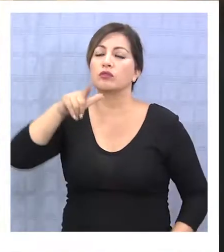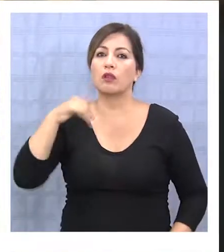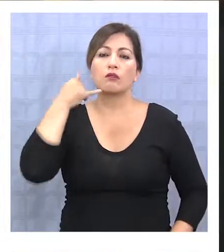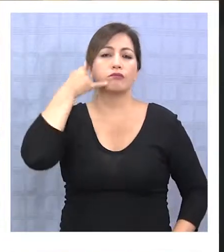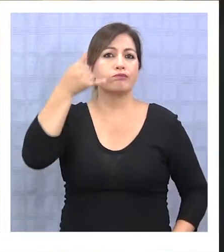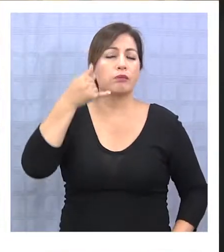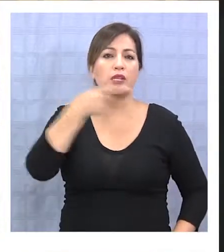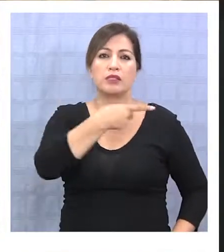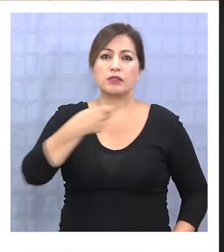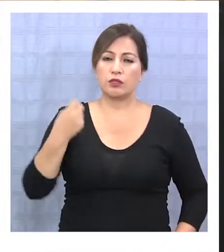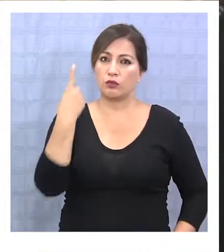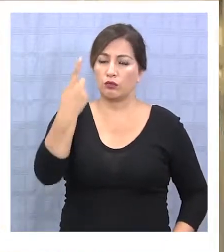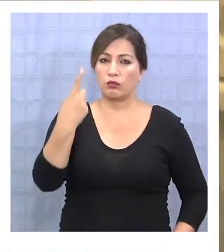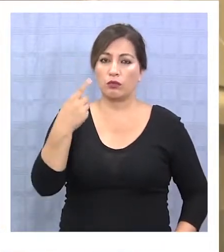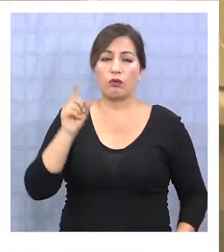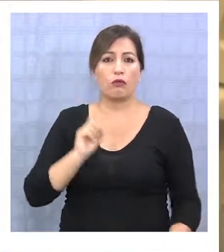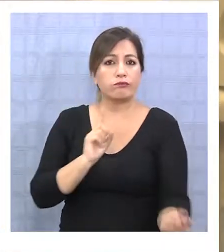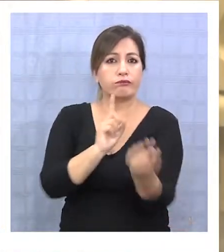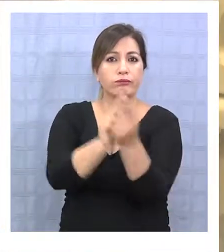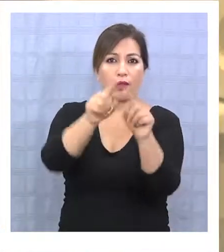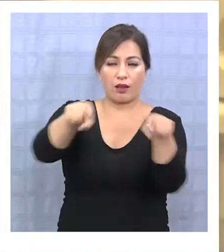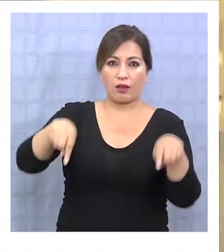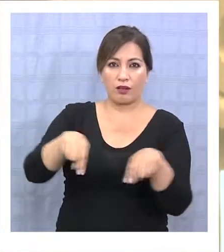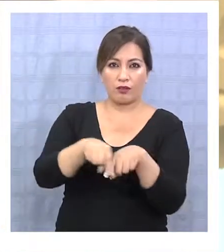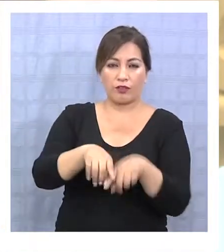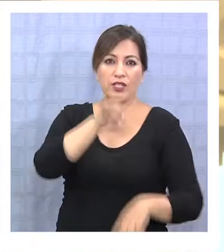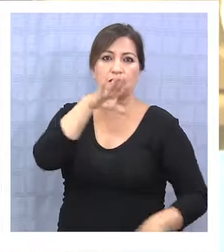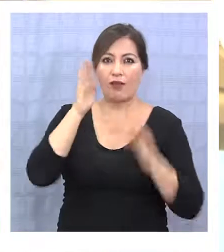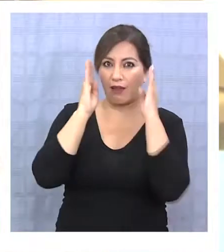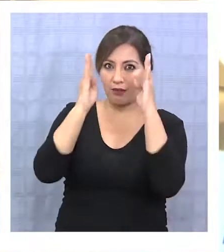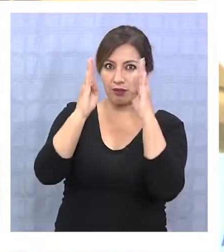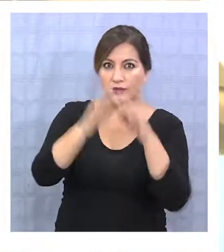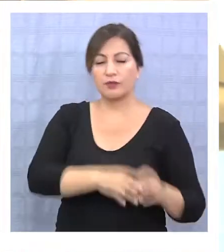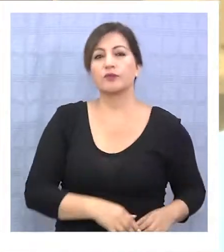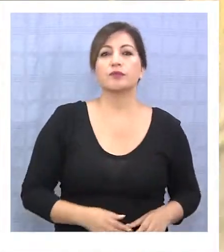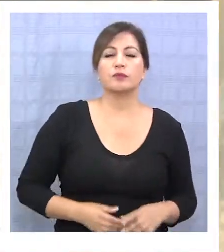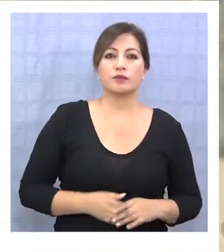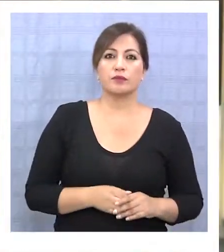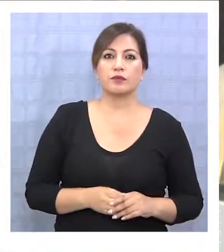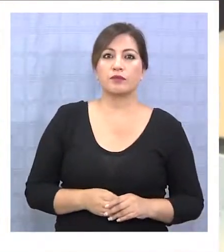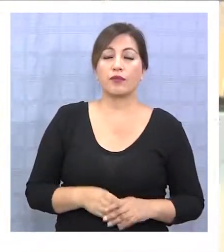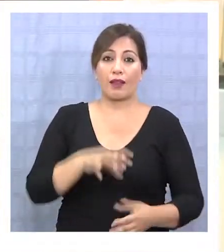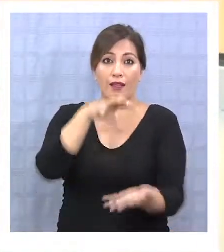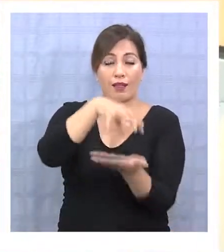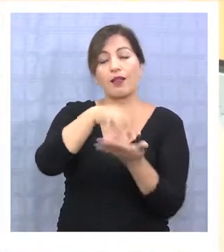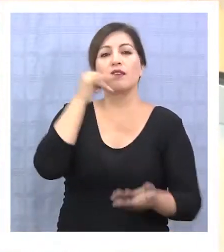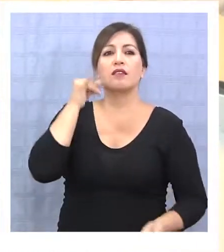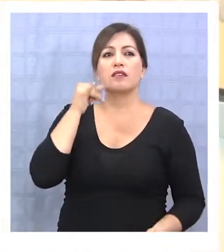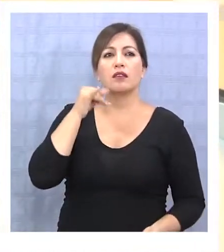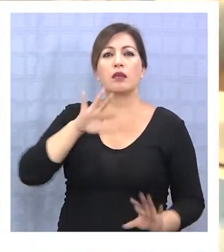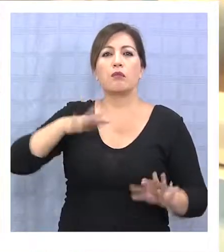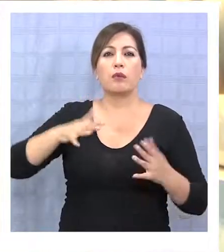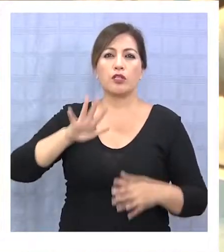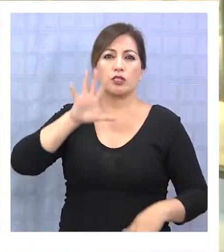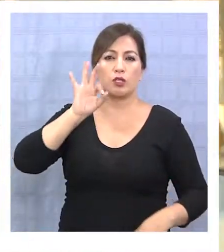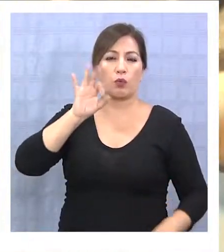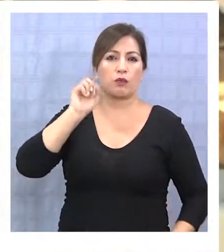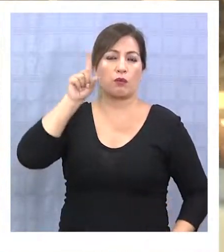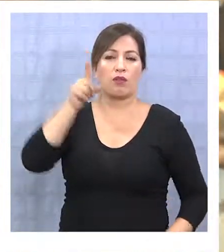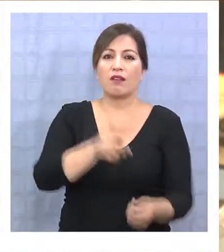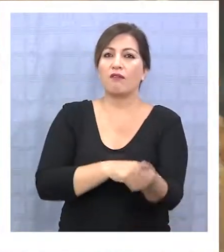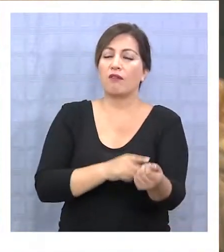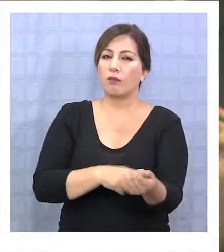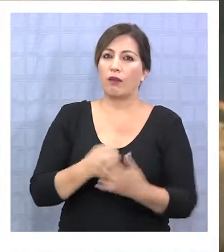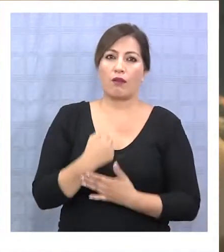o llamar al 101 o acercarse a las oficinas de Chile Atiende. A nivel regional se estiman 50